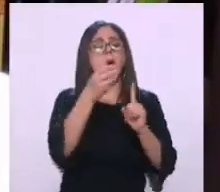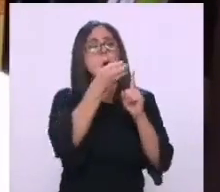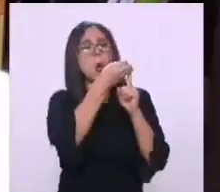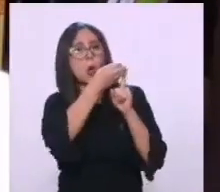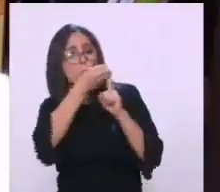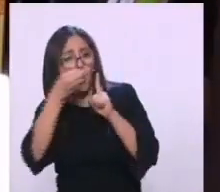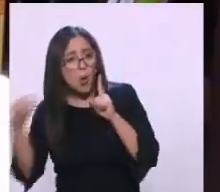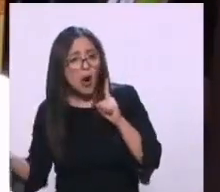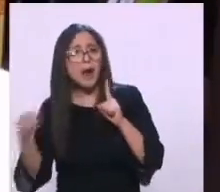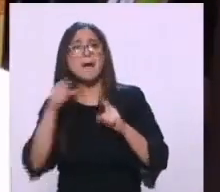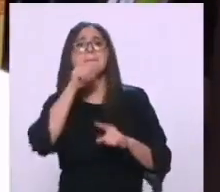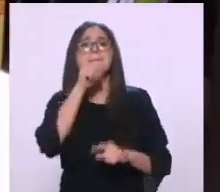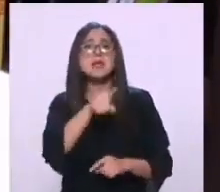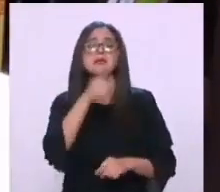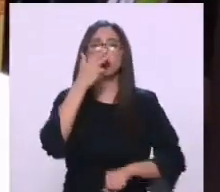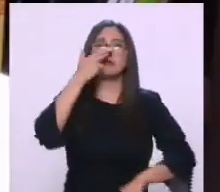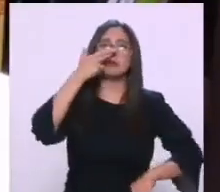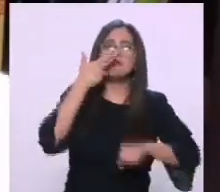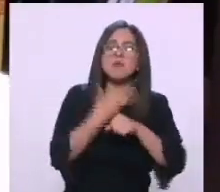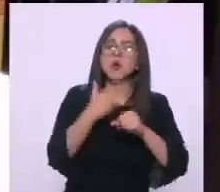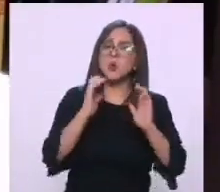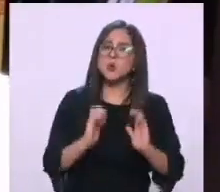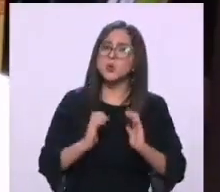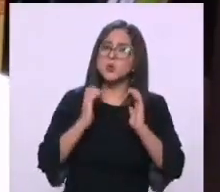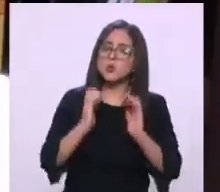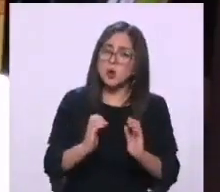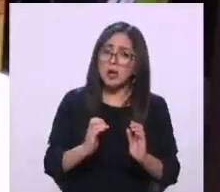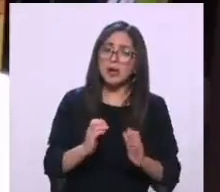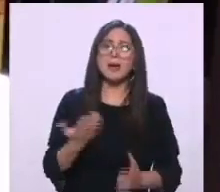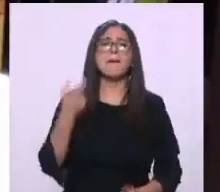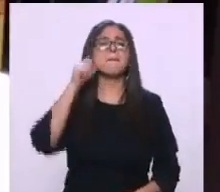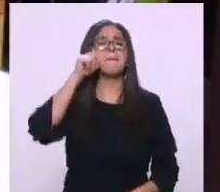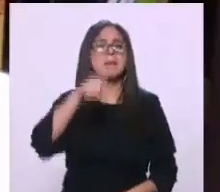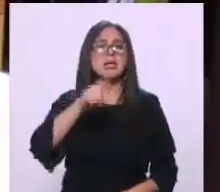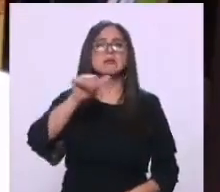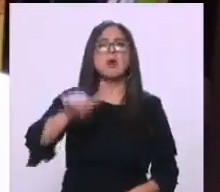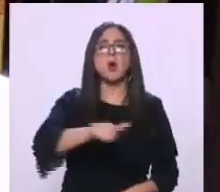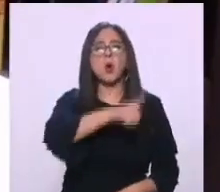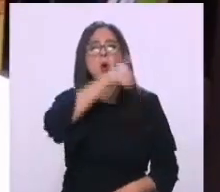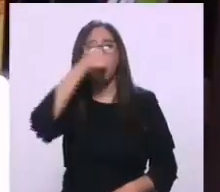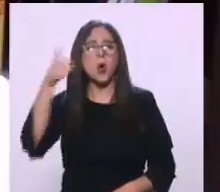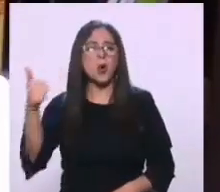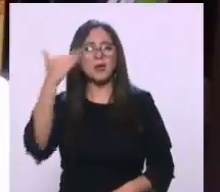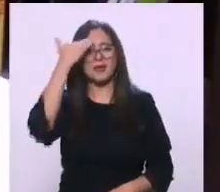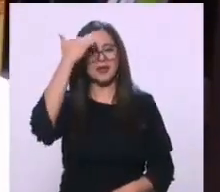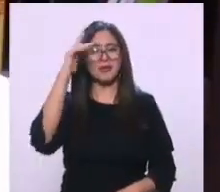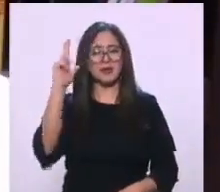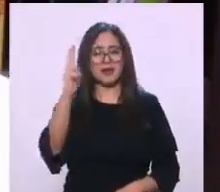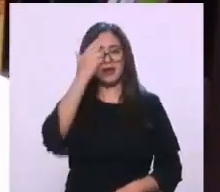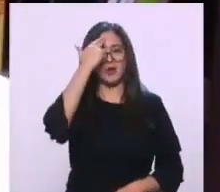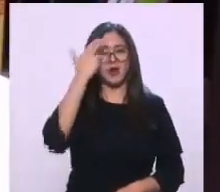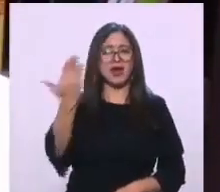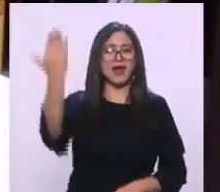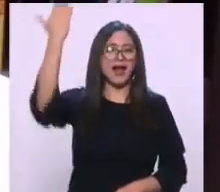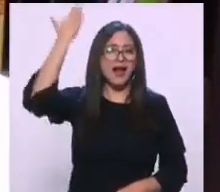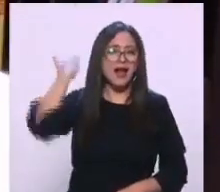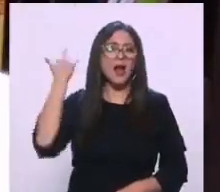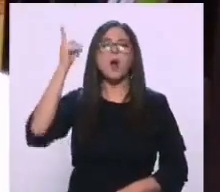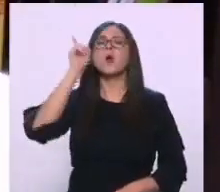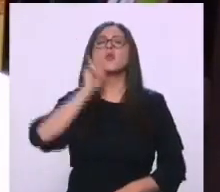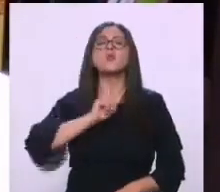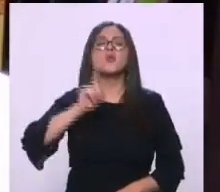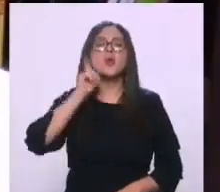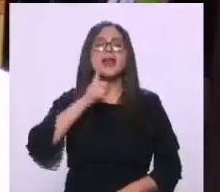gradual y con mucha cautela. Creo que así como lo hicieron en otras etapas con el personaje de Susana